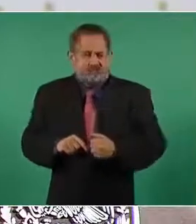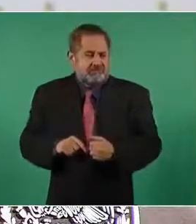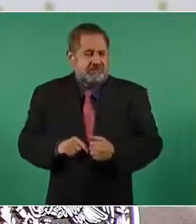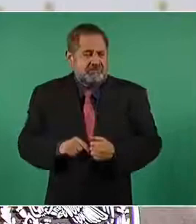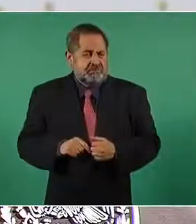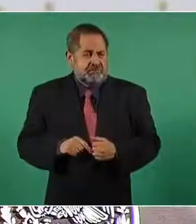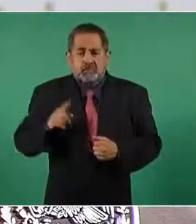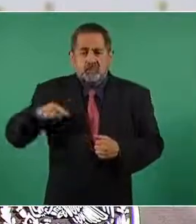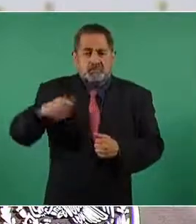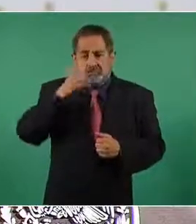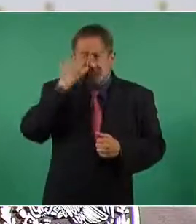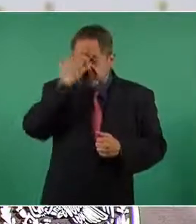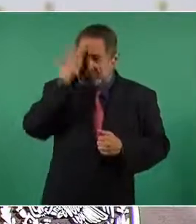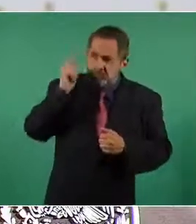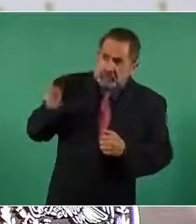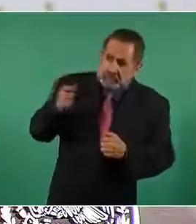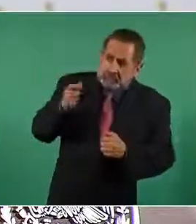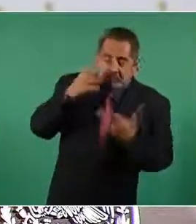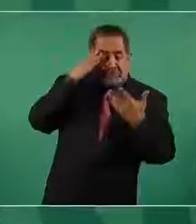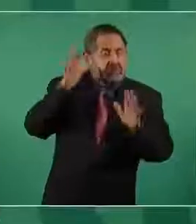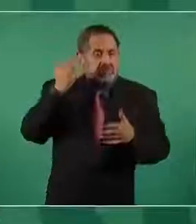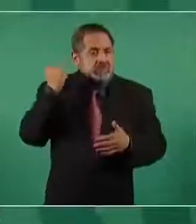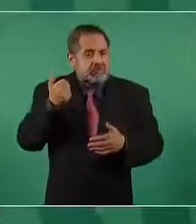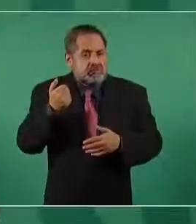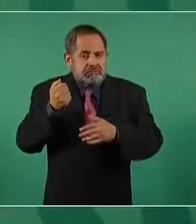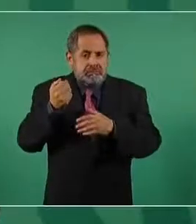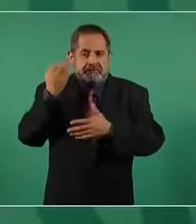se desconocen muchas cosas.